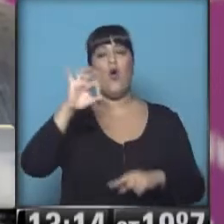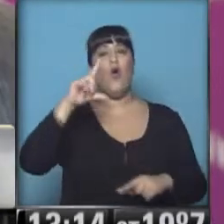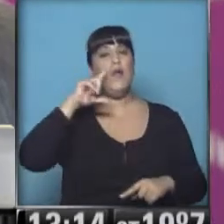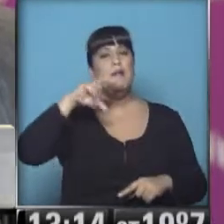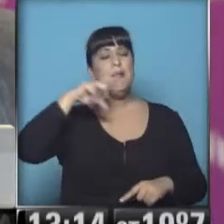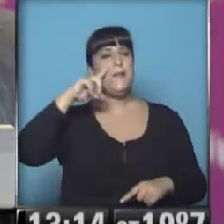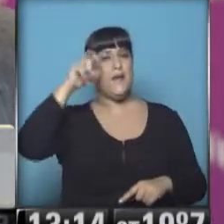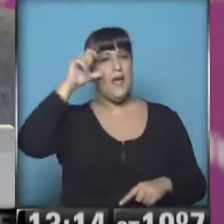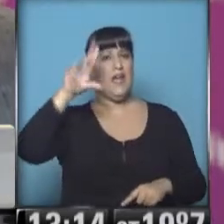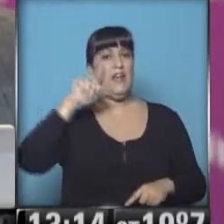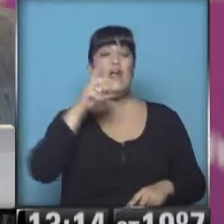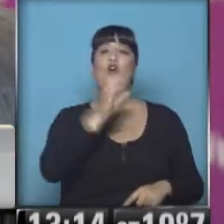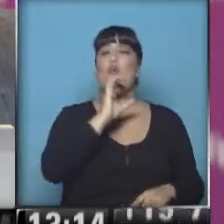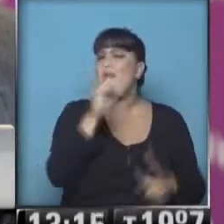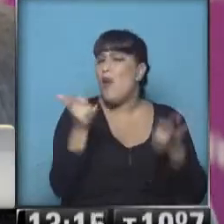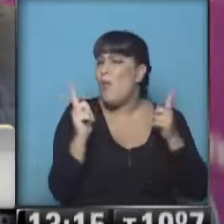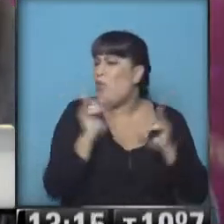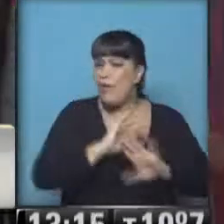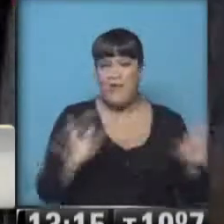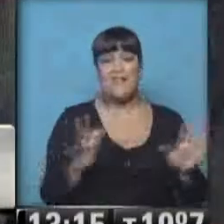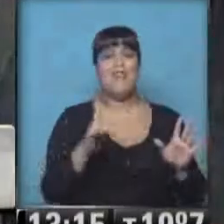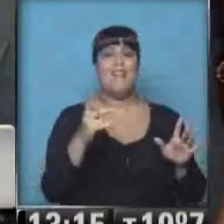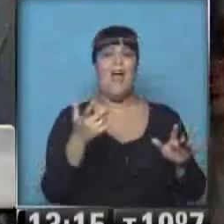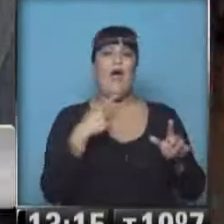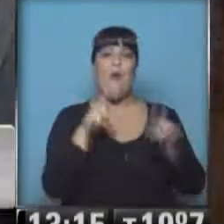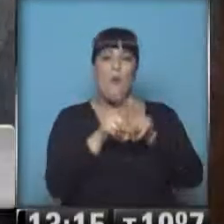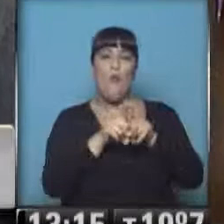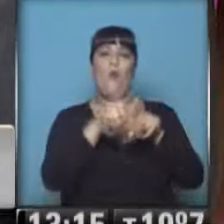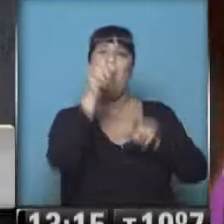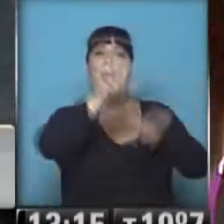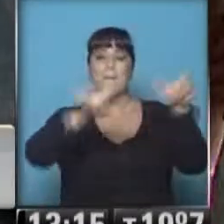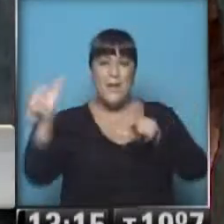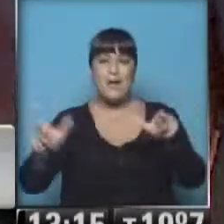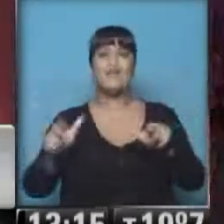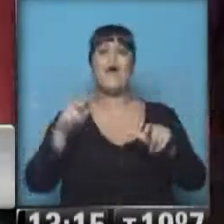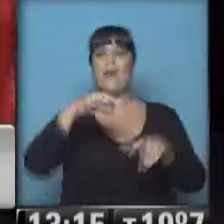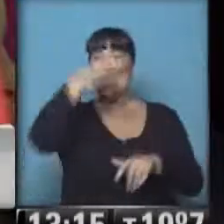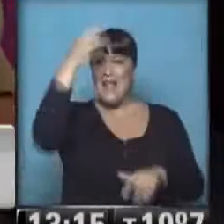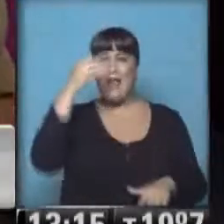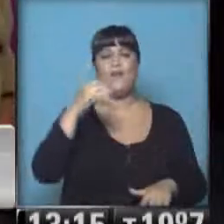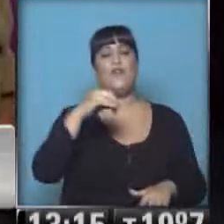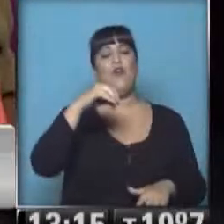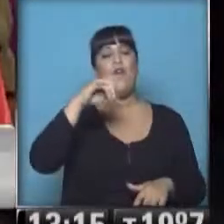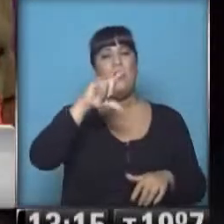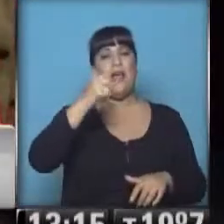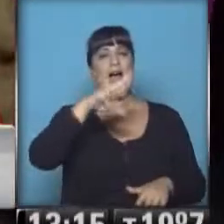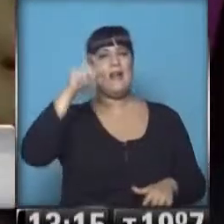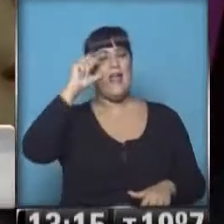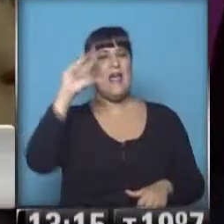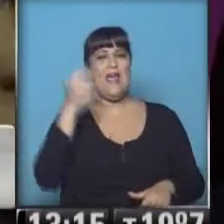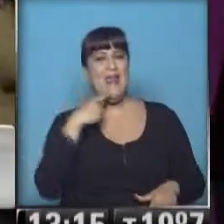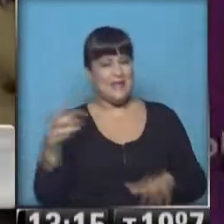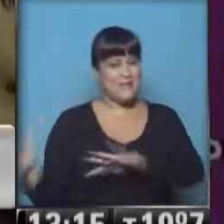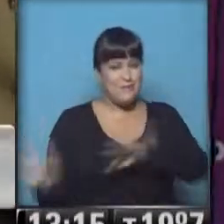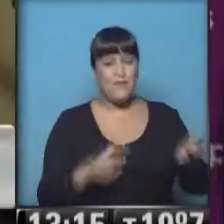una comedia muy divertida que hemos acostumbrado al público a llevarla al teatro enrique carreras presentamos con tu cola me suena a una